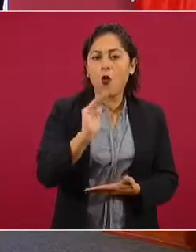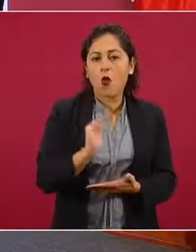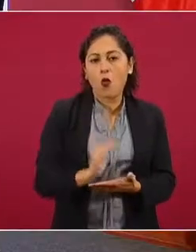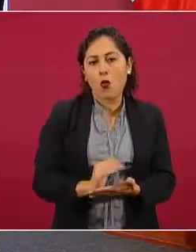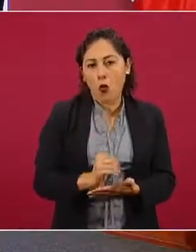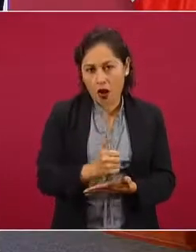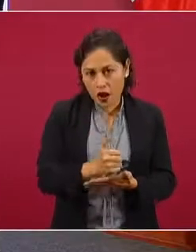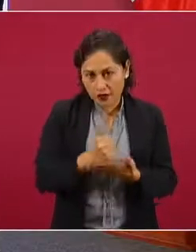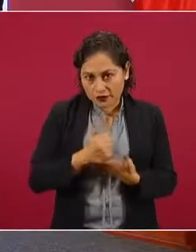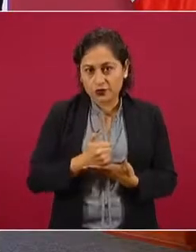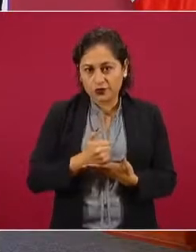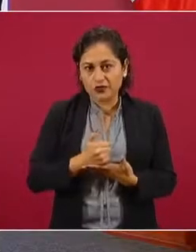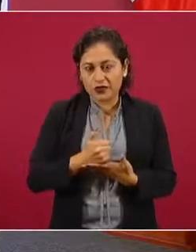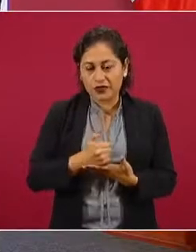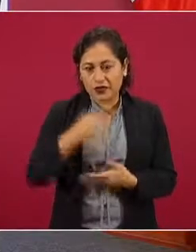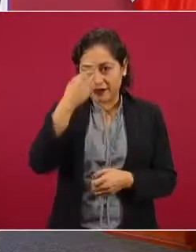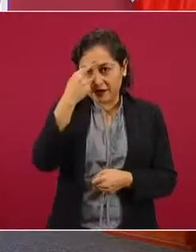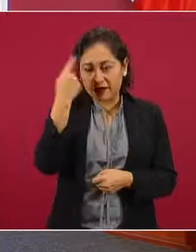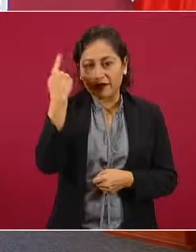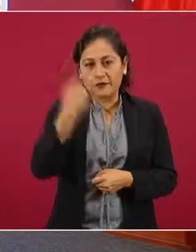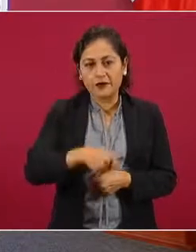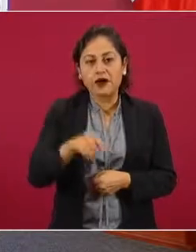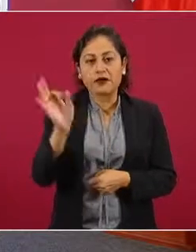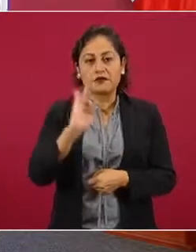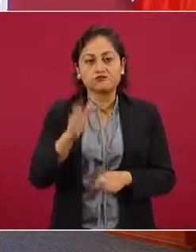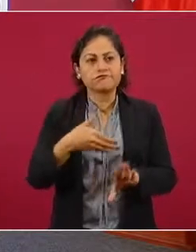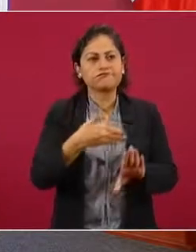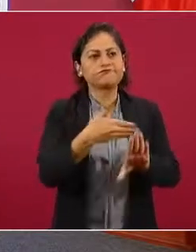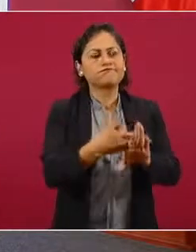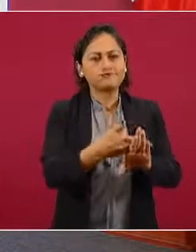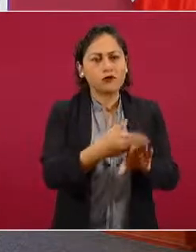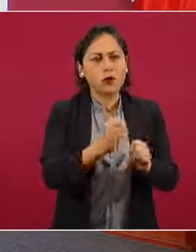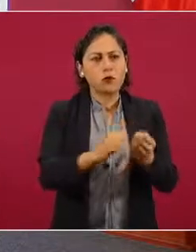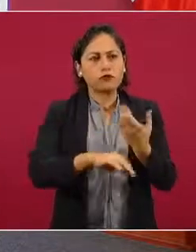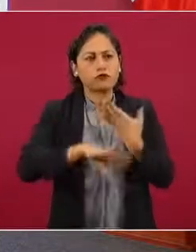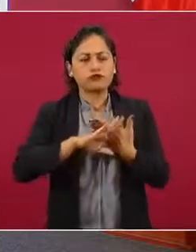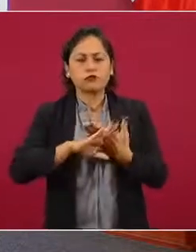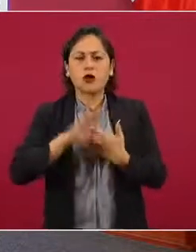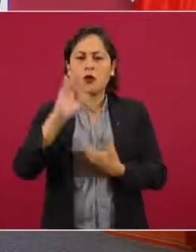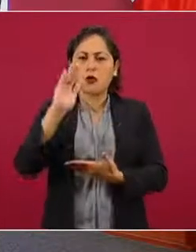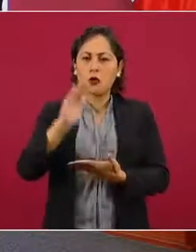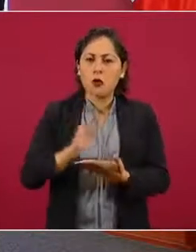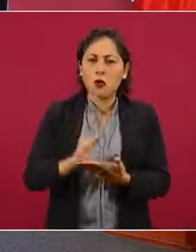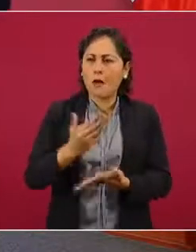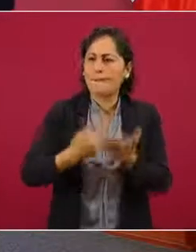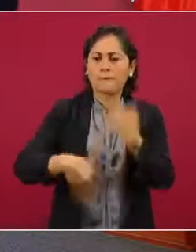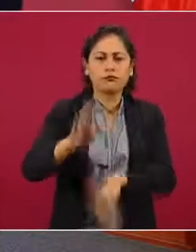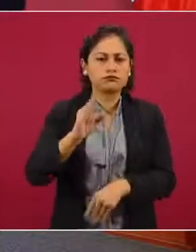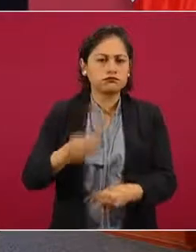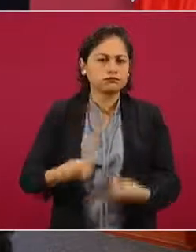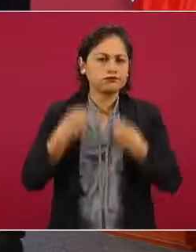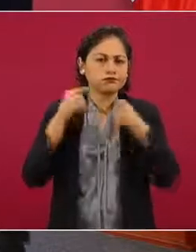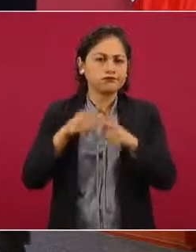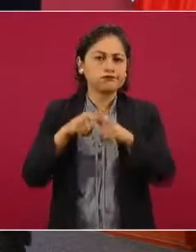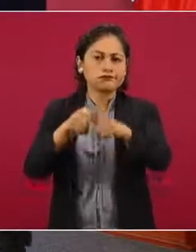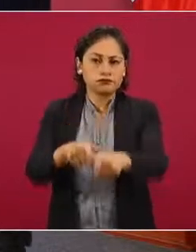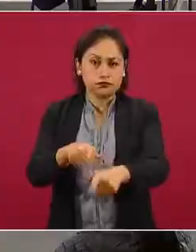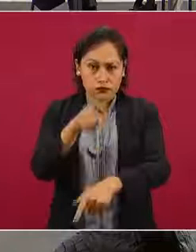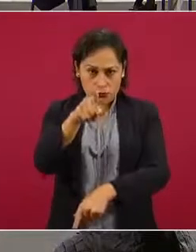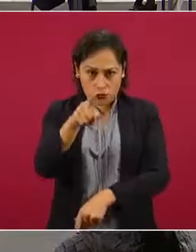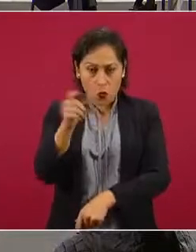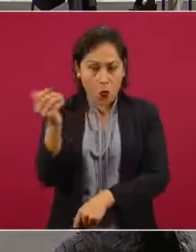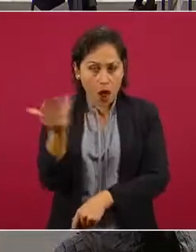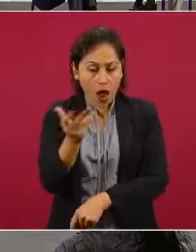forma superar la ofensa y seguir adelante. Pide perdón si actuaste mal